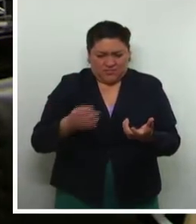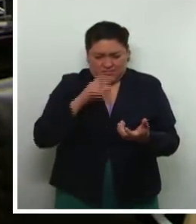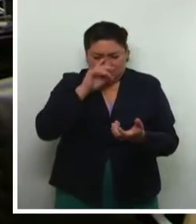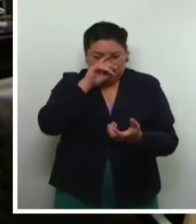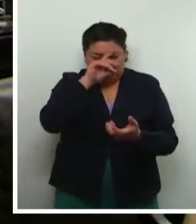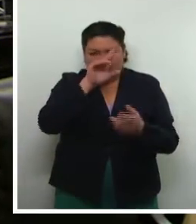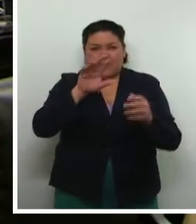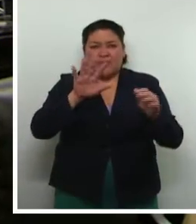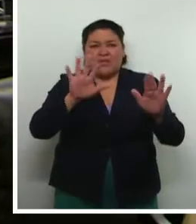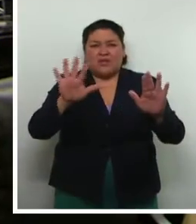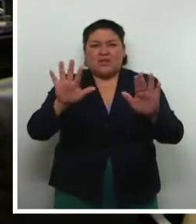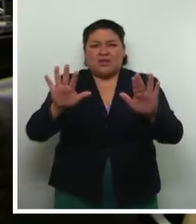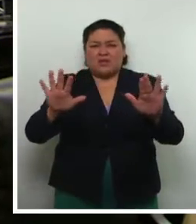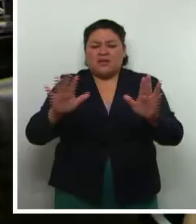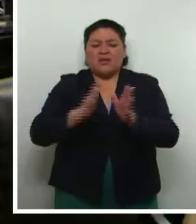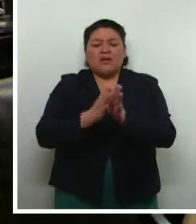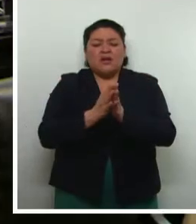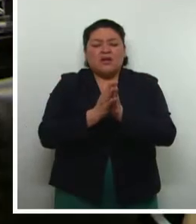A ver si me